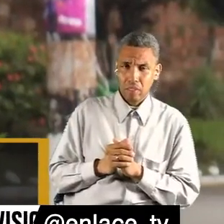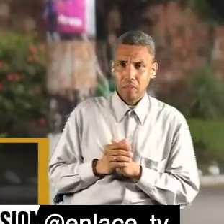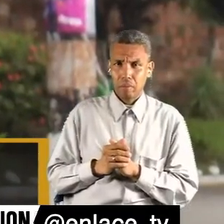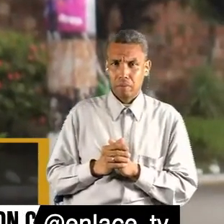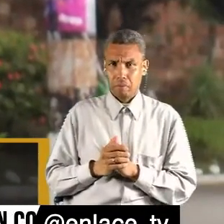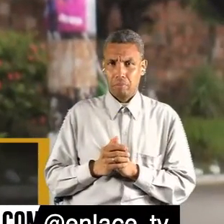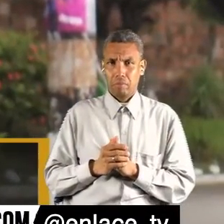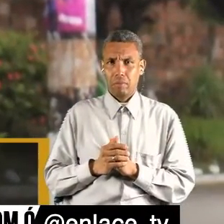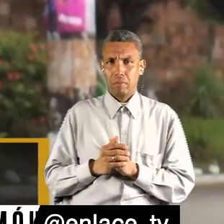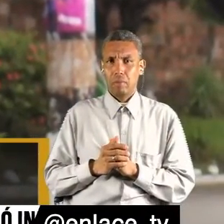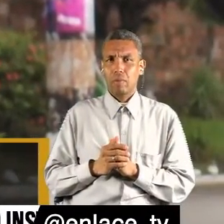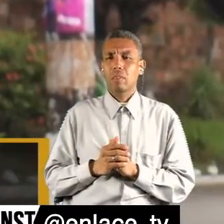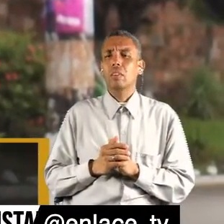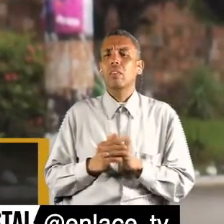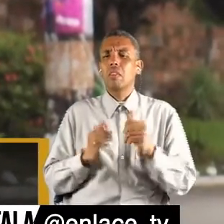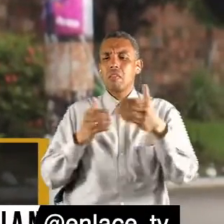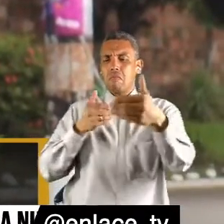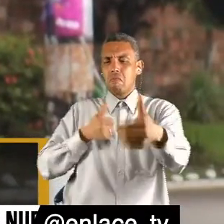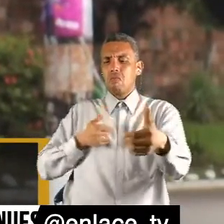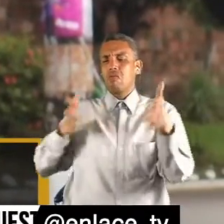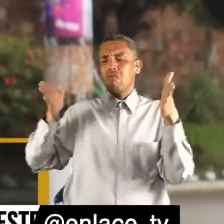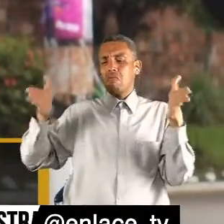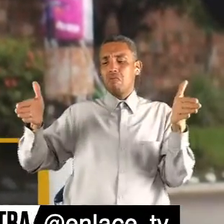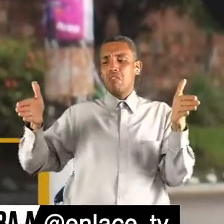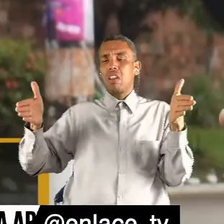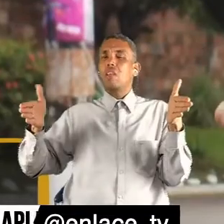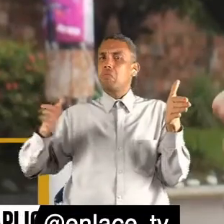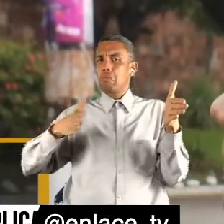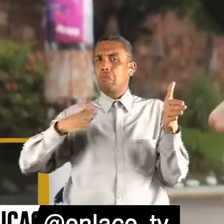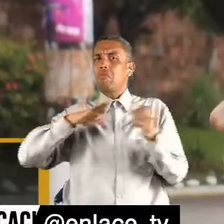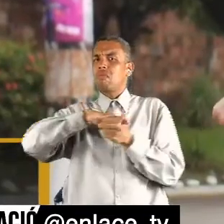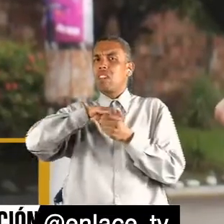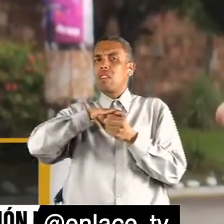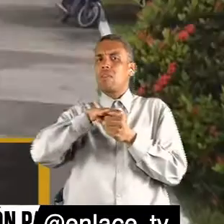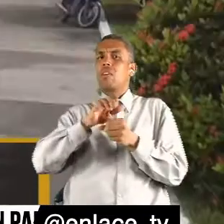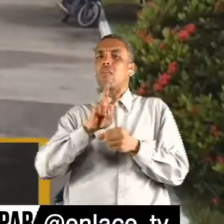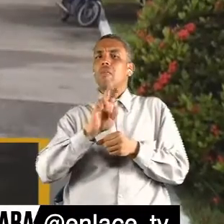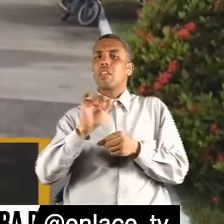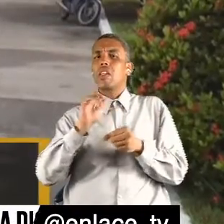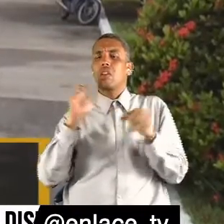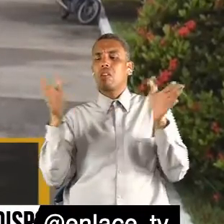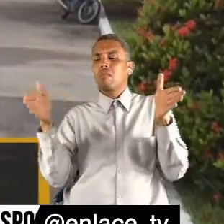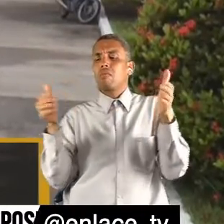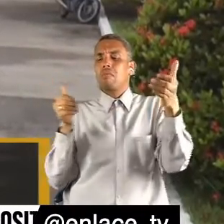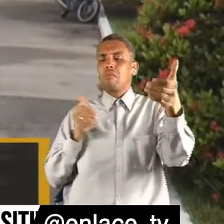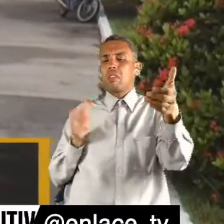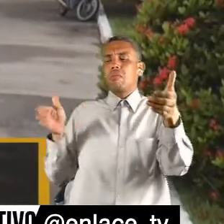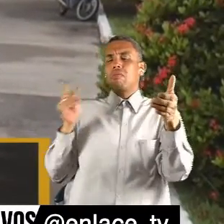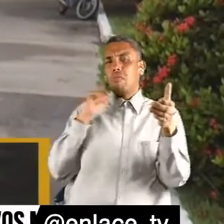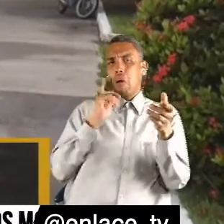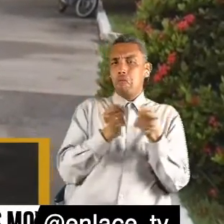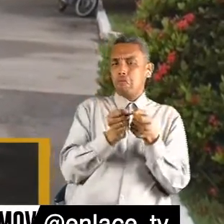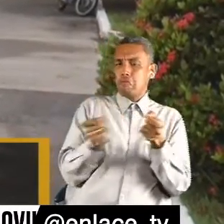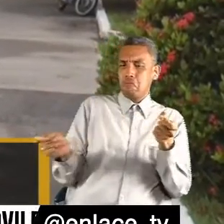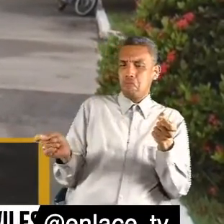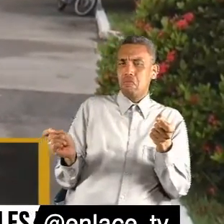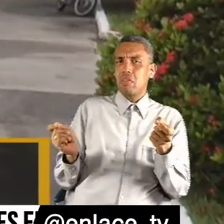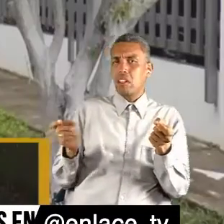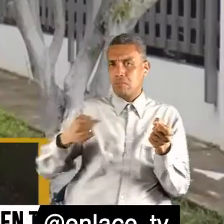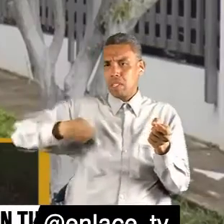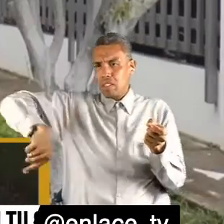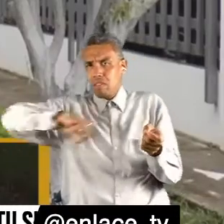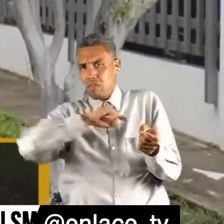un metraje altamente significante de más de 25.000 metros cuadrados, que son terrenos